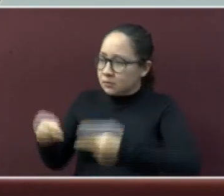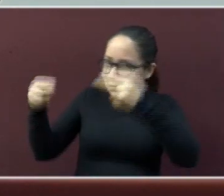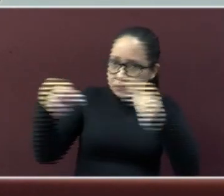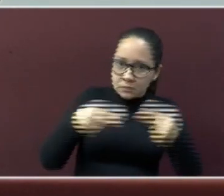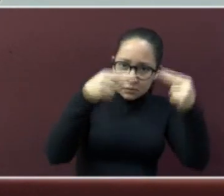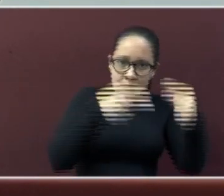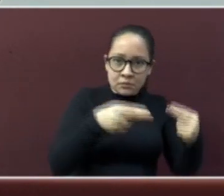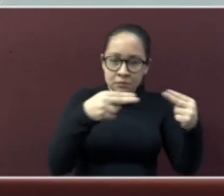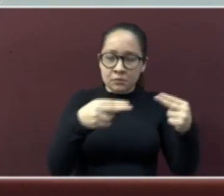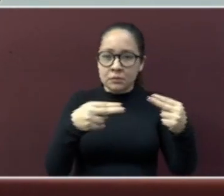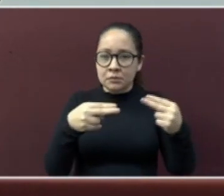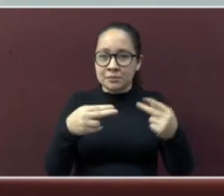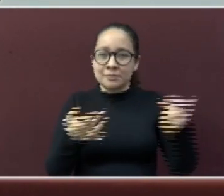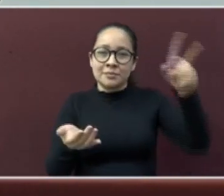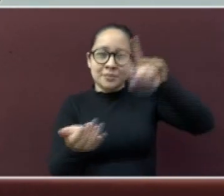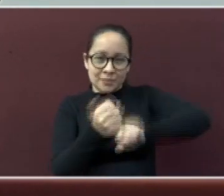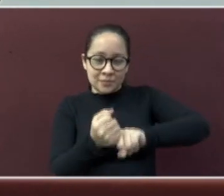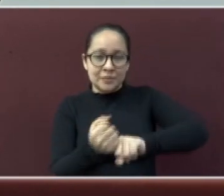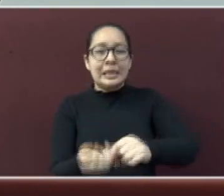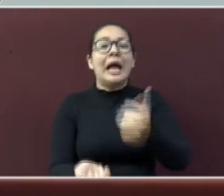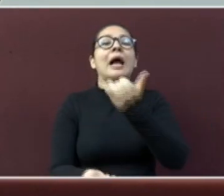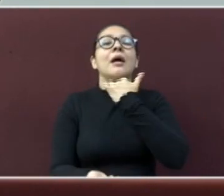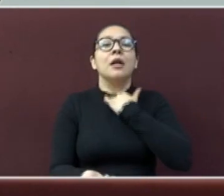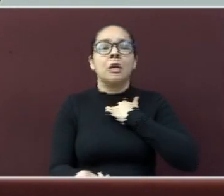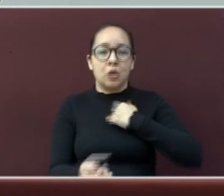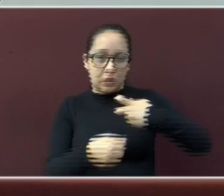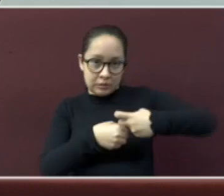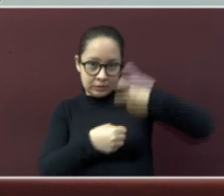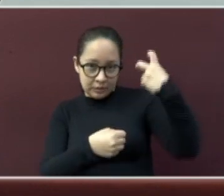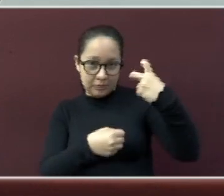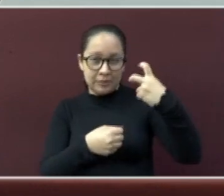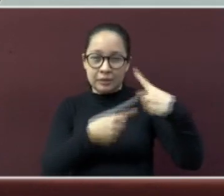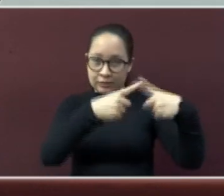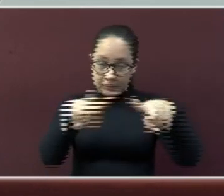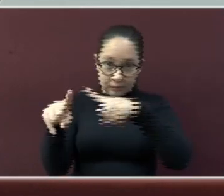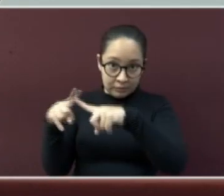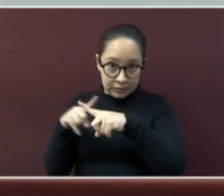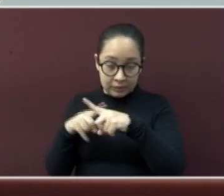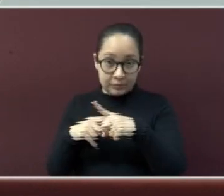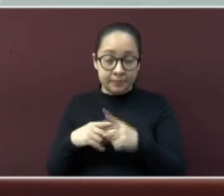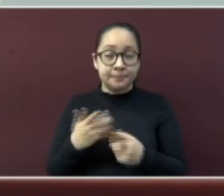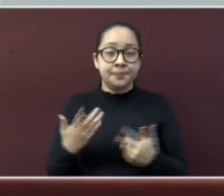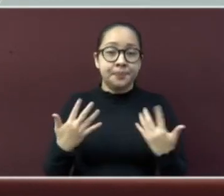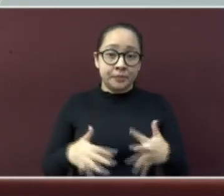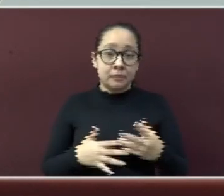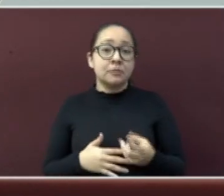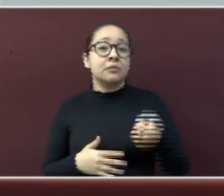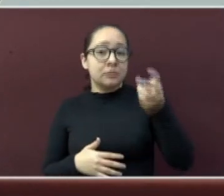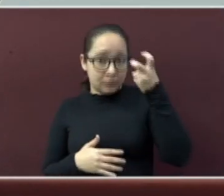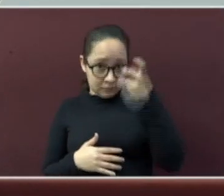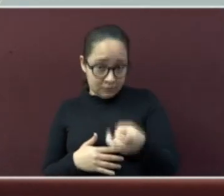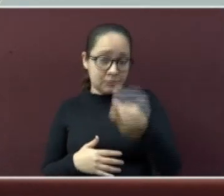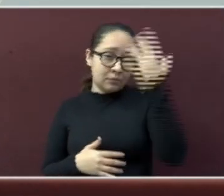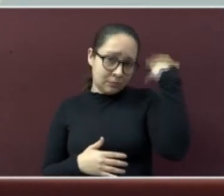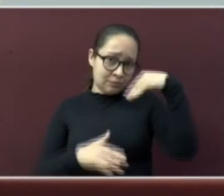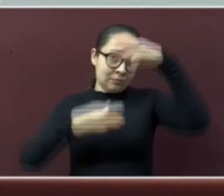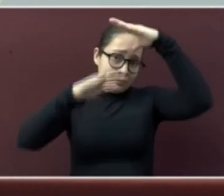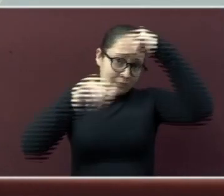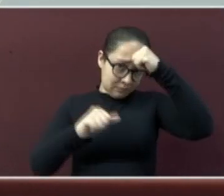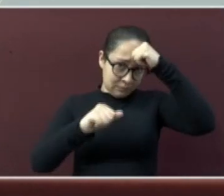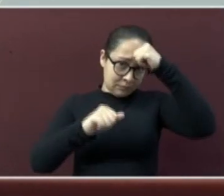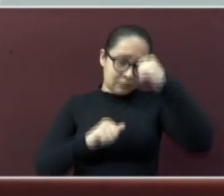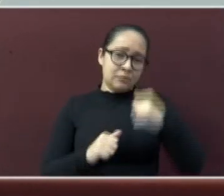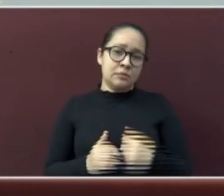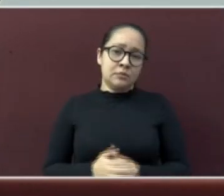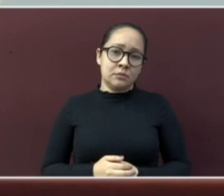de bebidas alcohólicas son parte de los acuerdos en los que se emiten